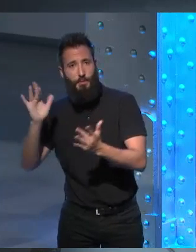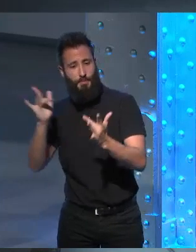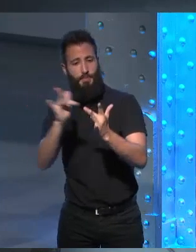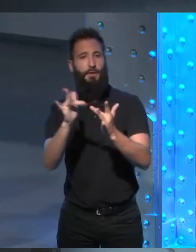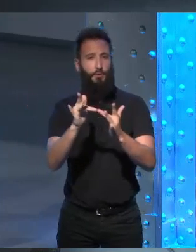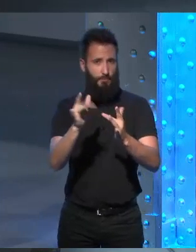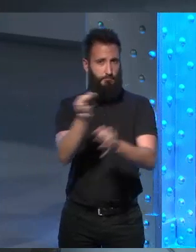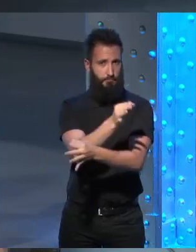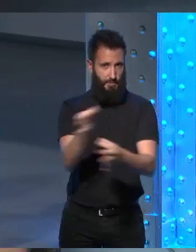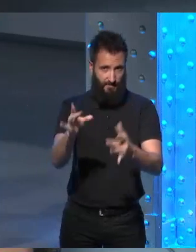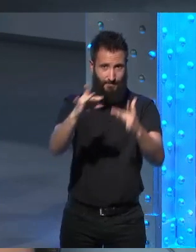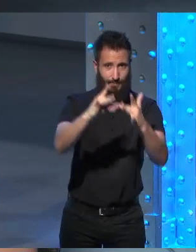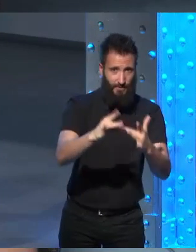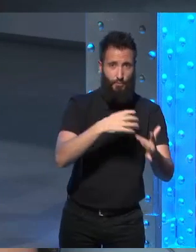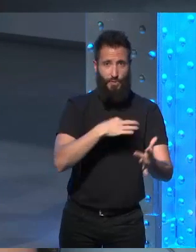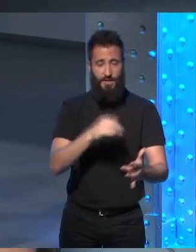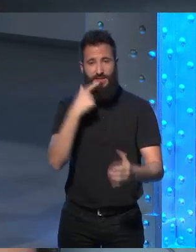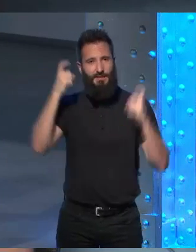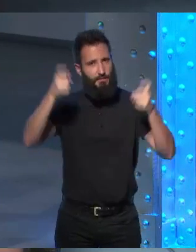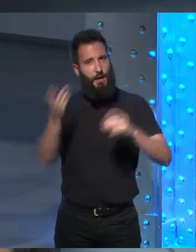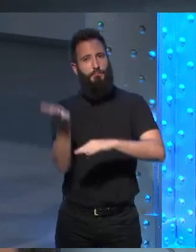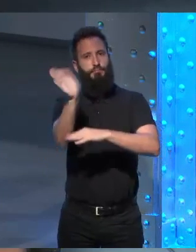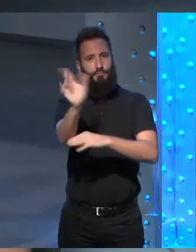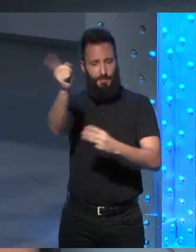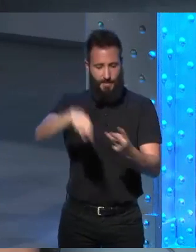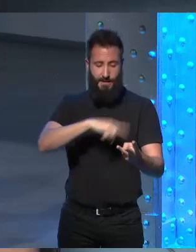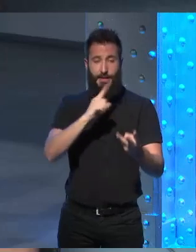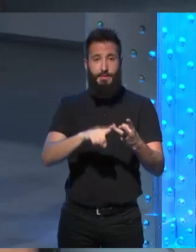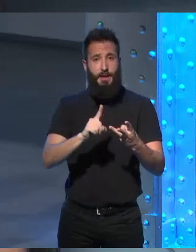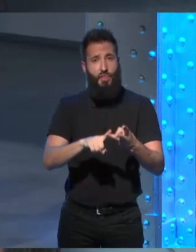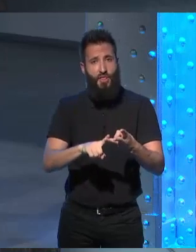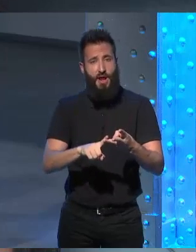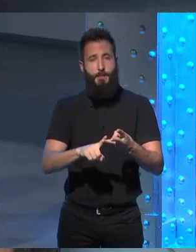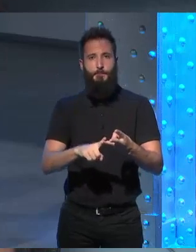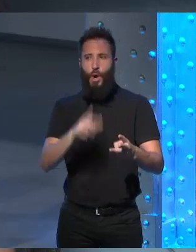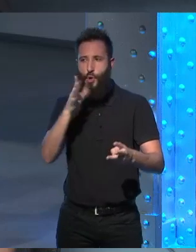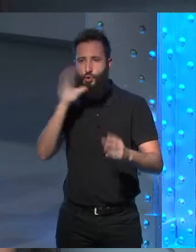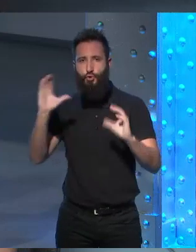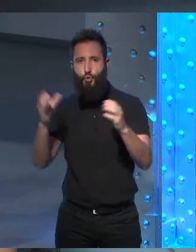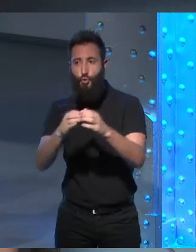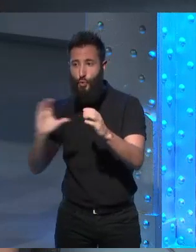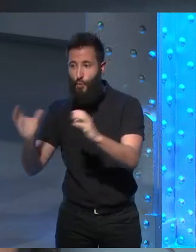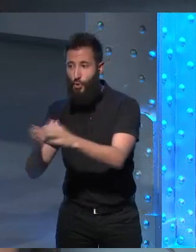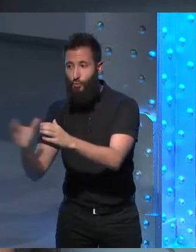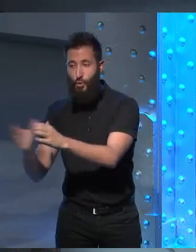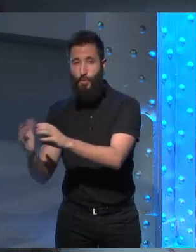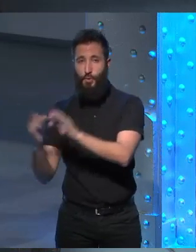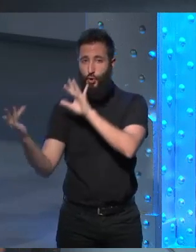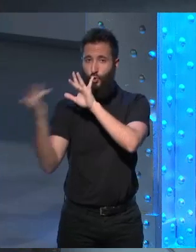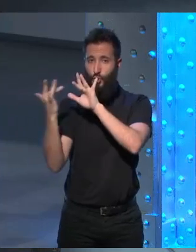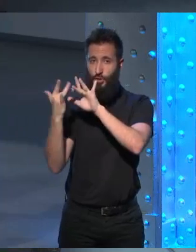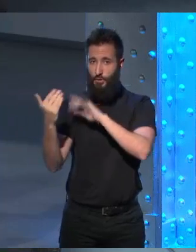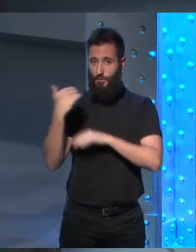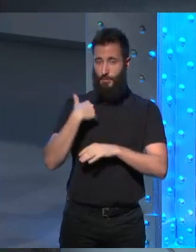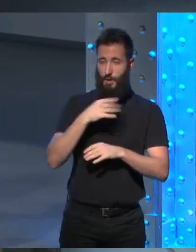esto, y entonces creo que es importante volverlo a sacar a la palestra. Y luego hay una tercera vía en la que son grupos los que se ponen en contacto conmigo, sean